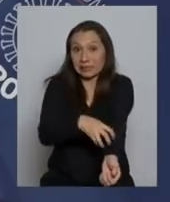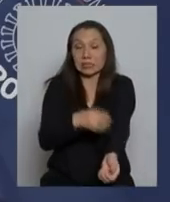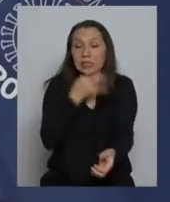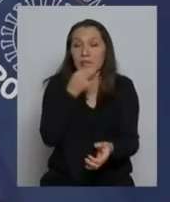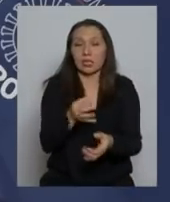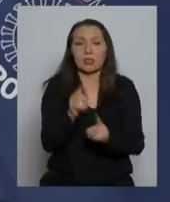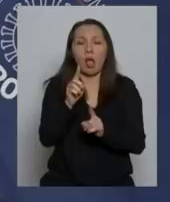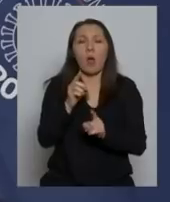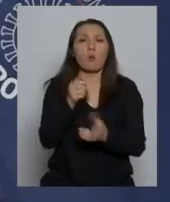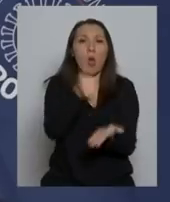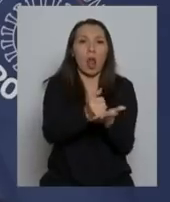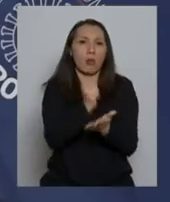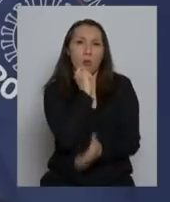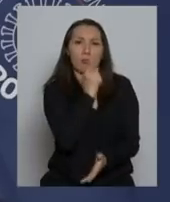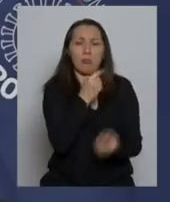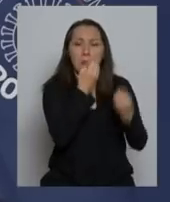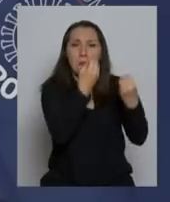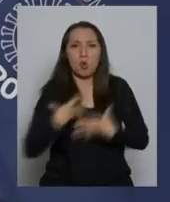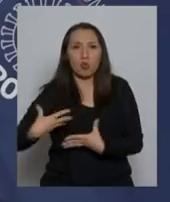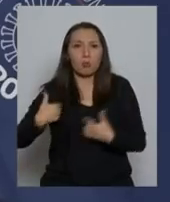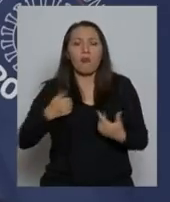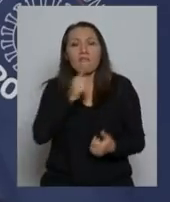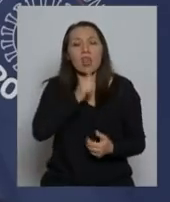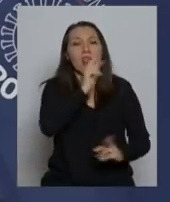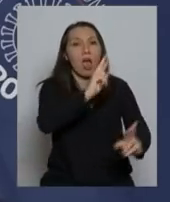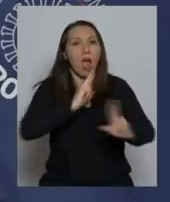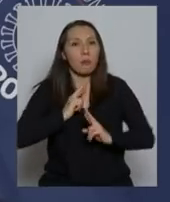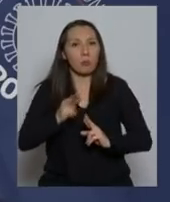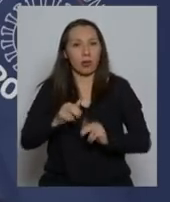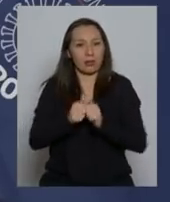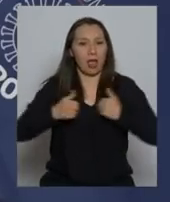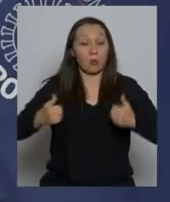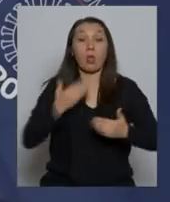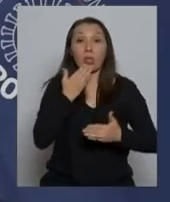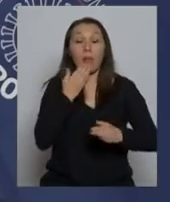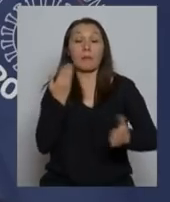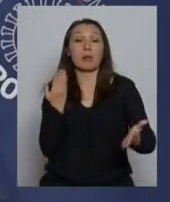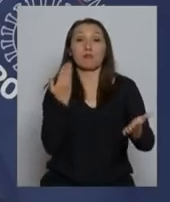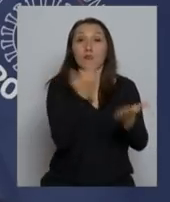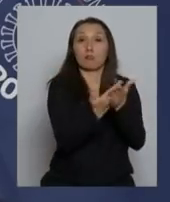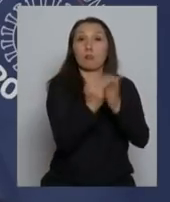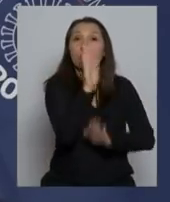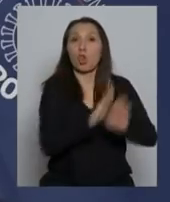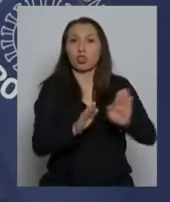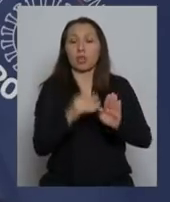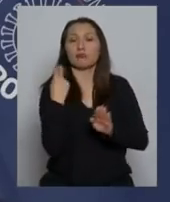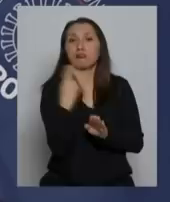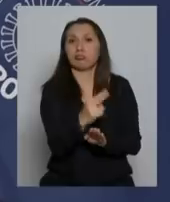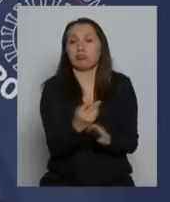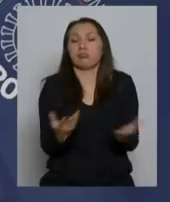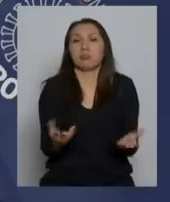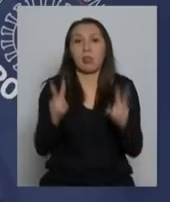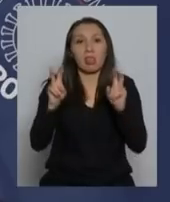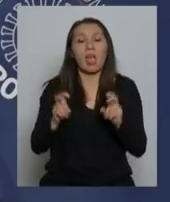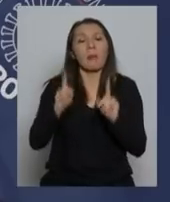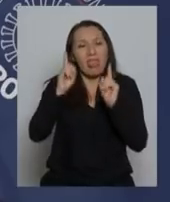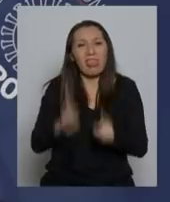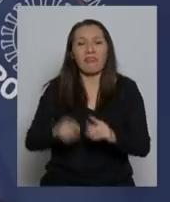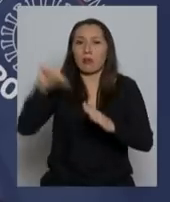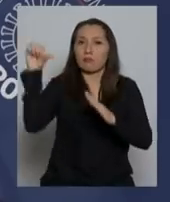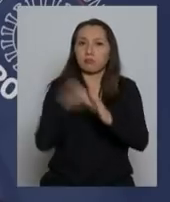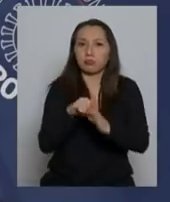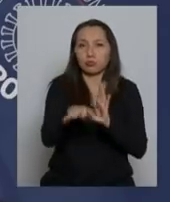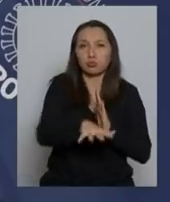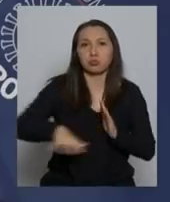han denunciado básicamente abandono y poca respuesta de las autoridades. Incluso presentaron un recurso de protección en su contra para que se decrete cuarentena